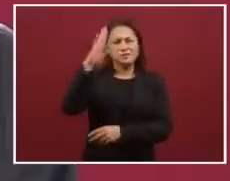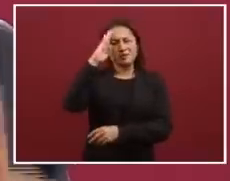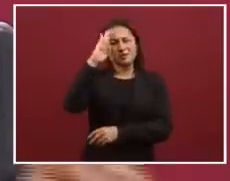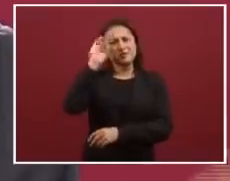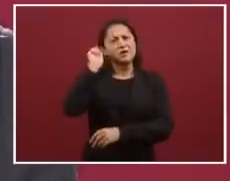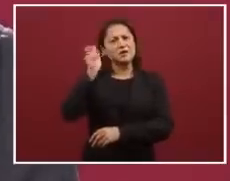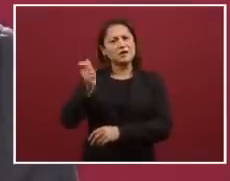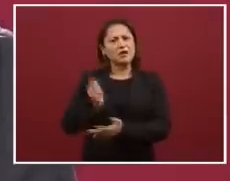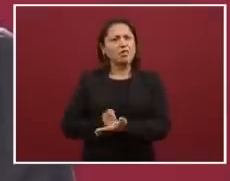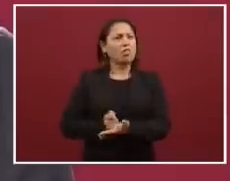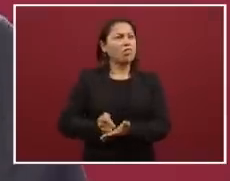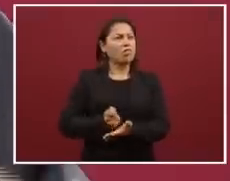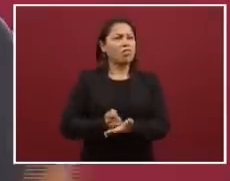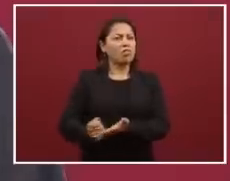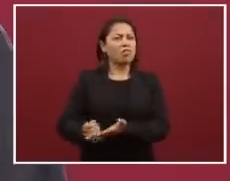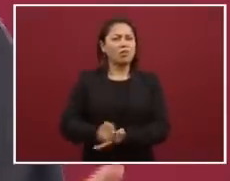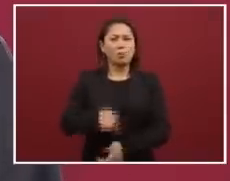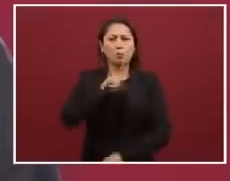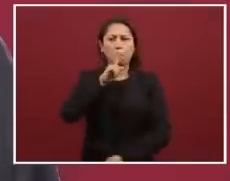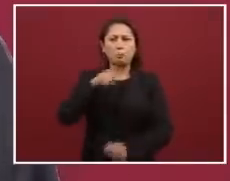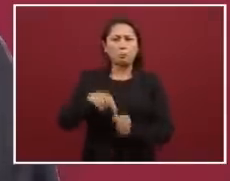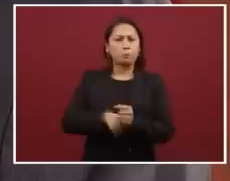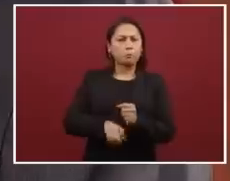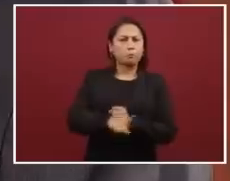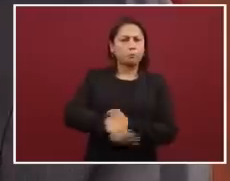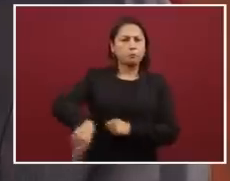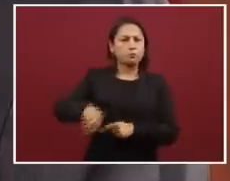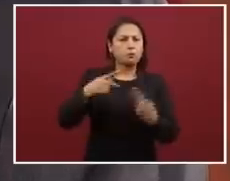a espaldas del pueblo, en contra del pueblo?